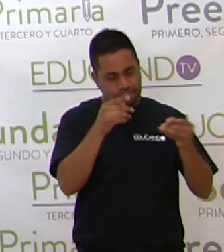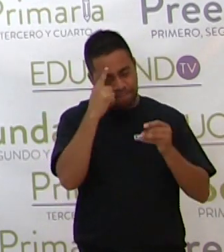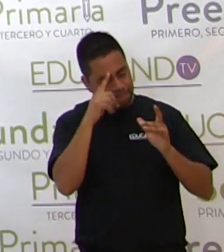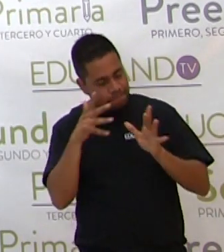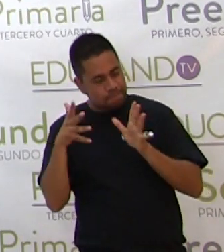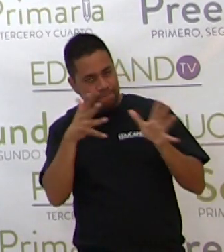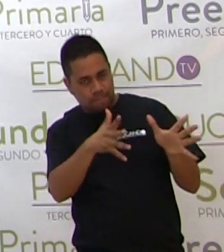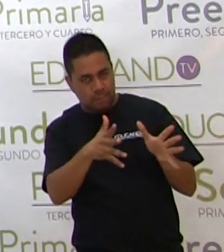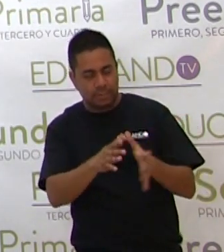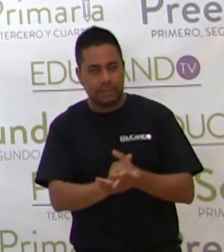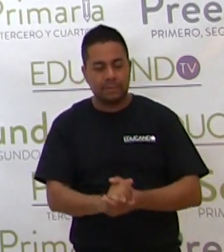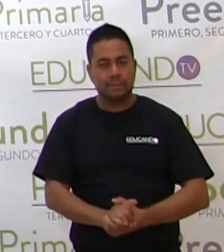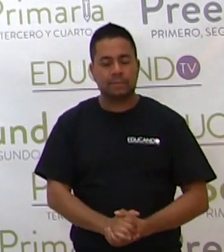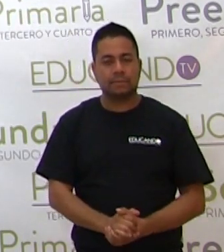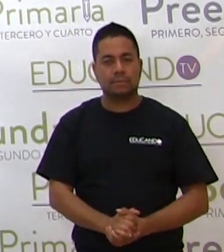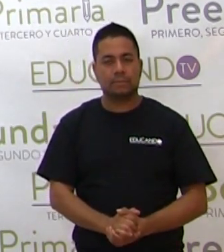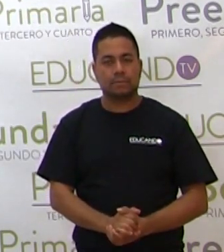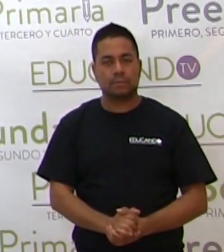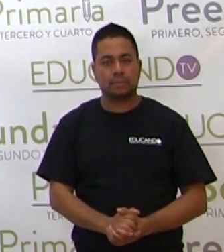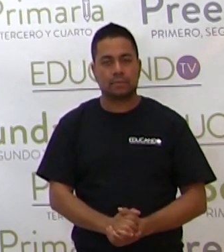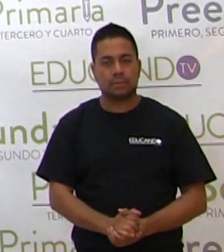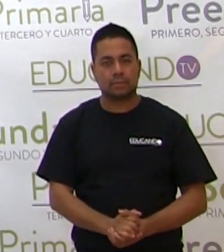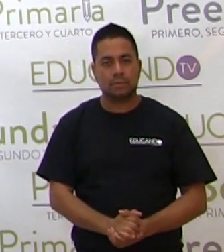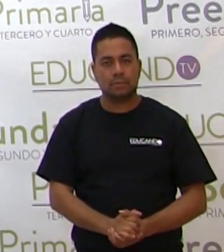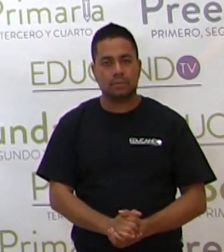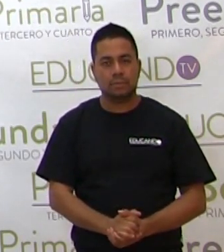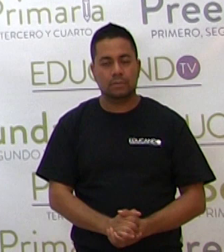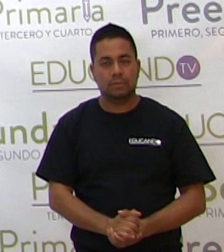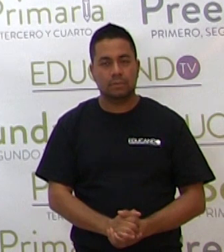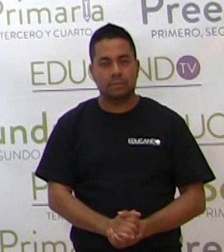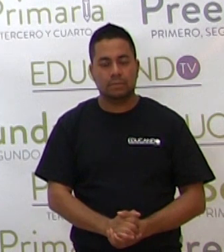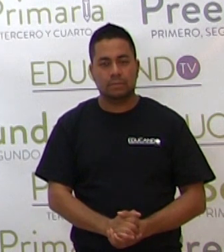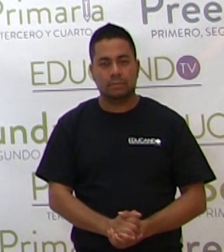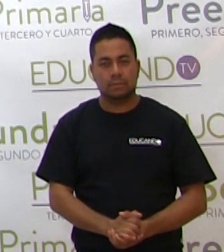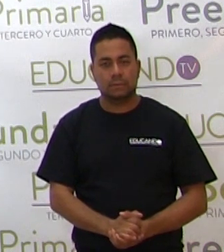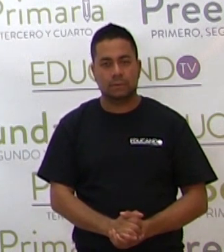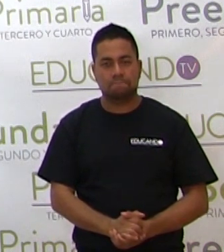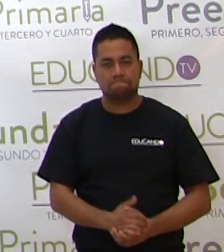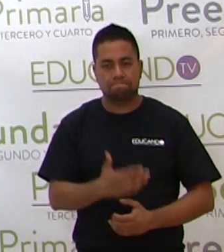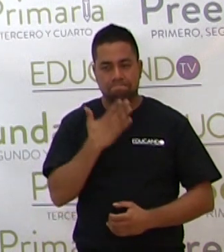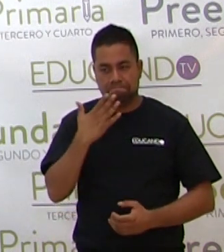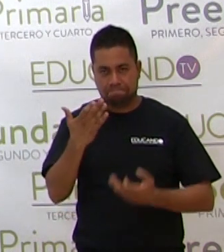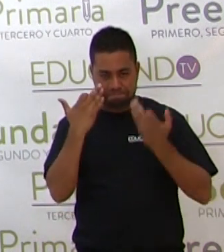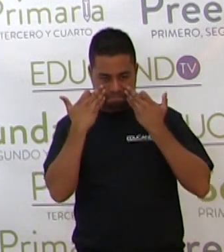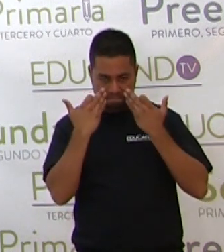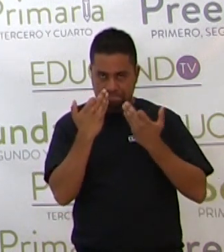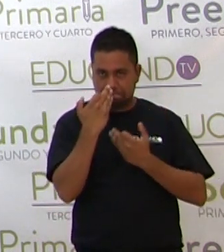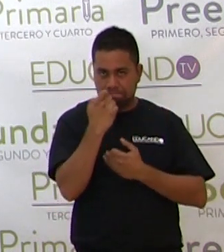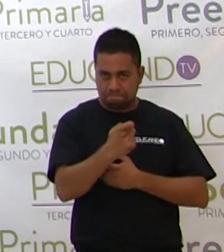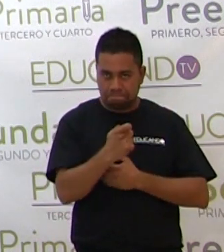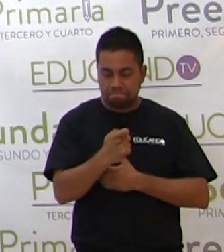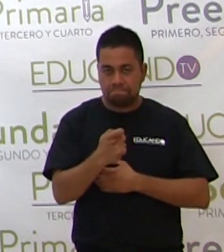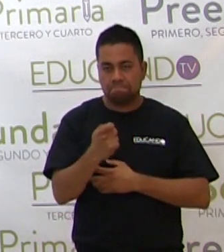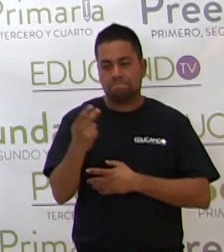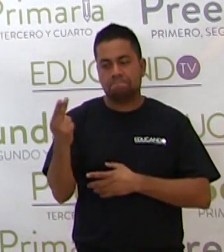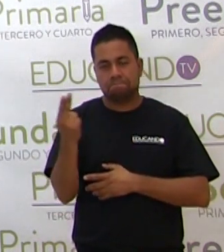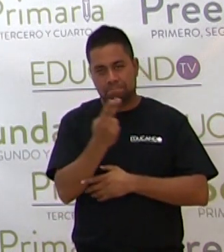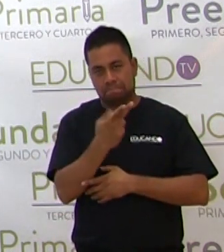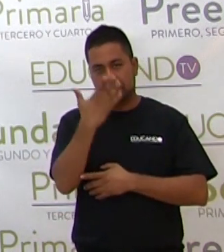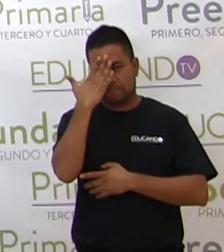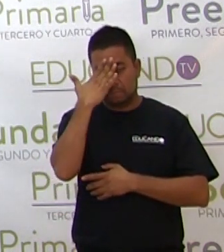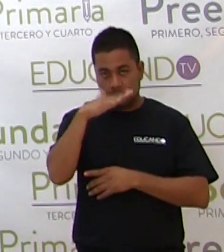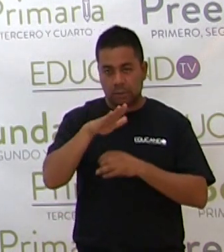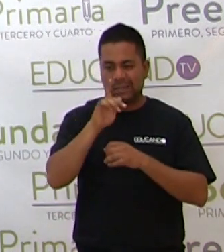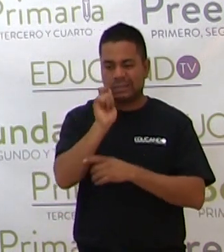así y bien como ustedes dar pueden darse cuenta entonces necesitamos saber qué